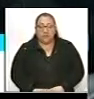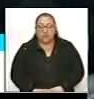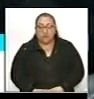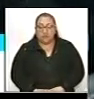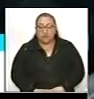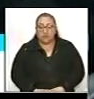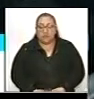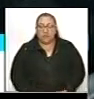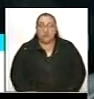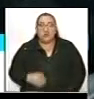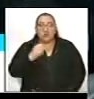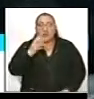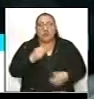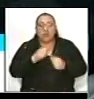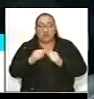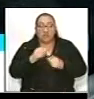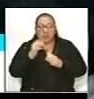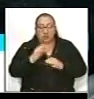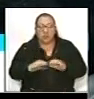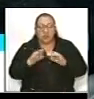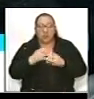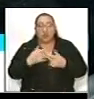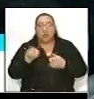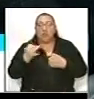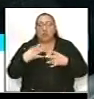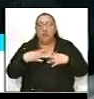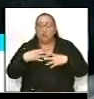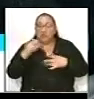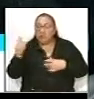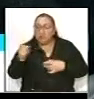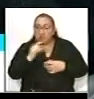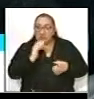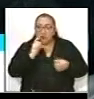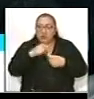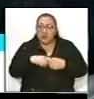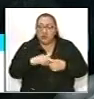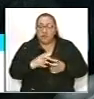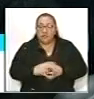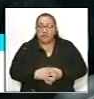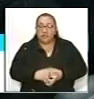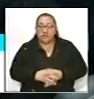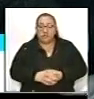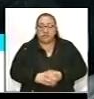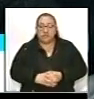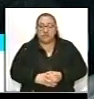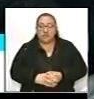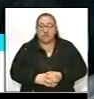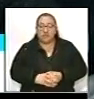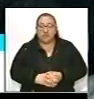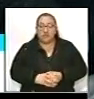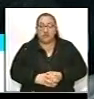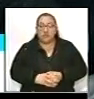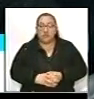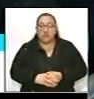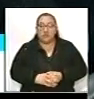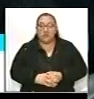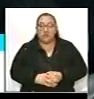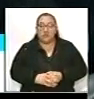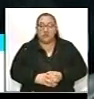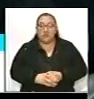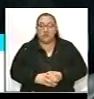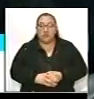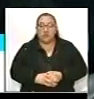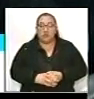de poder decir cuál era el número adecuado de vacantes. Y no como por ejemplo con la ley de CONADIS, que la ley de CONADIS da